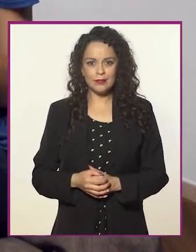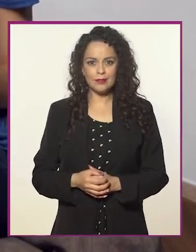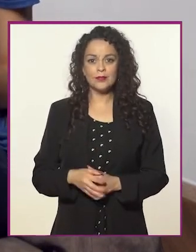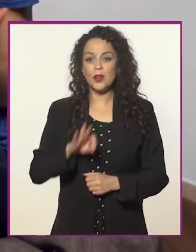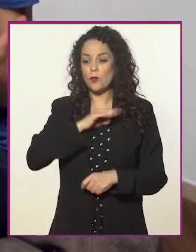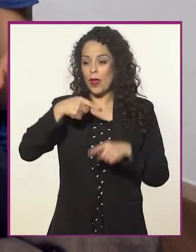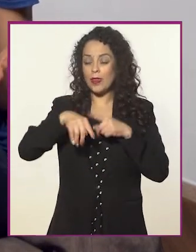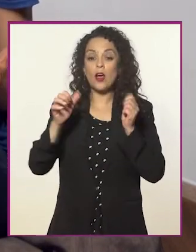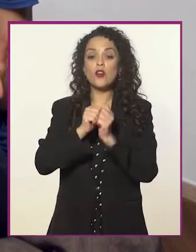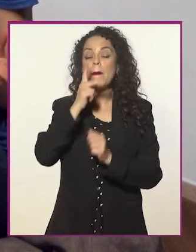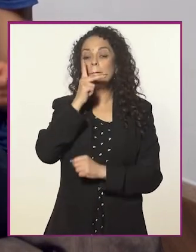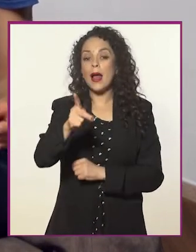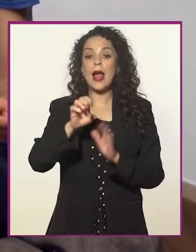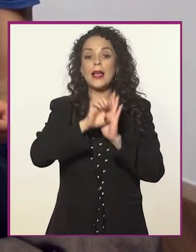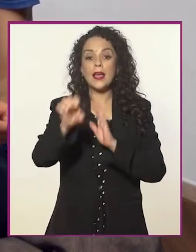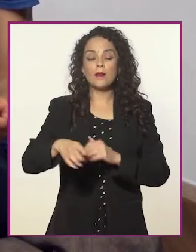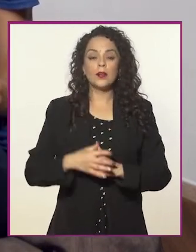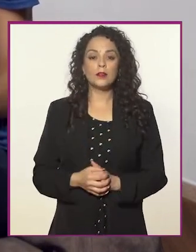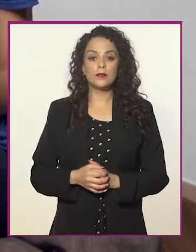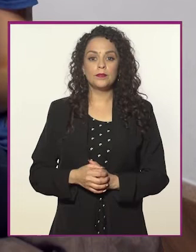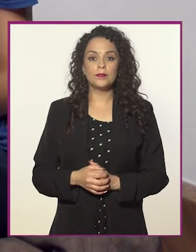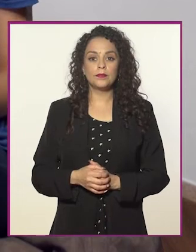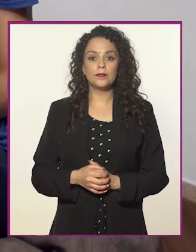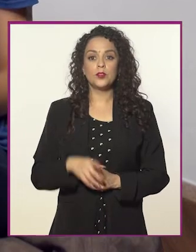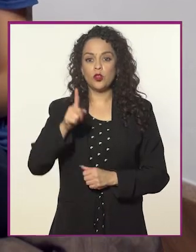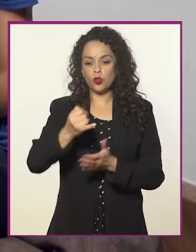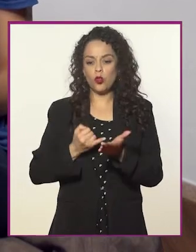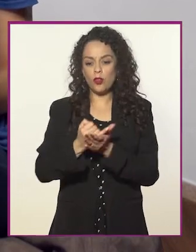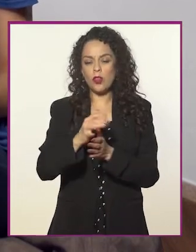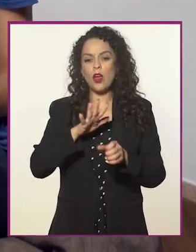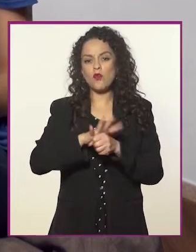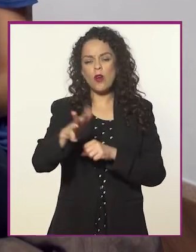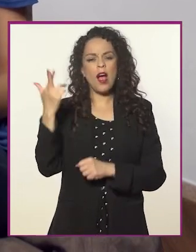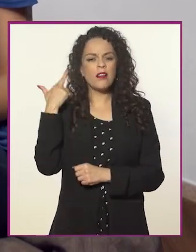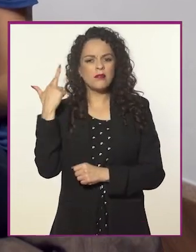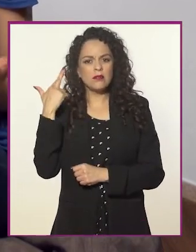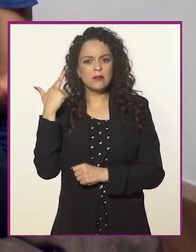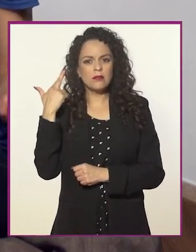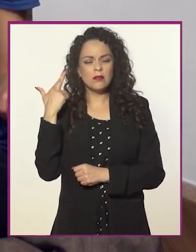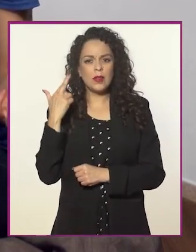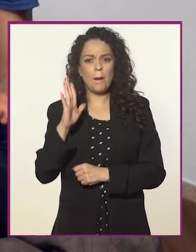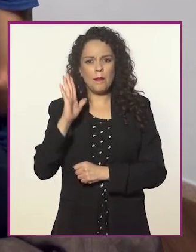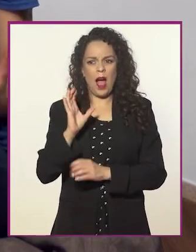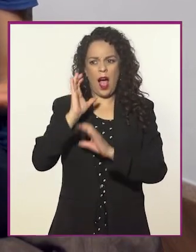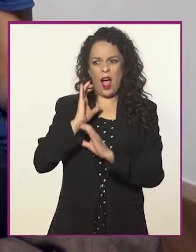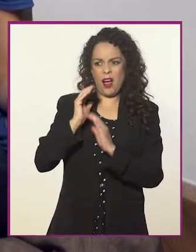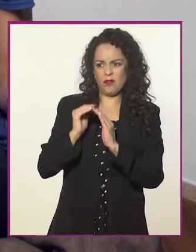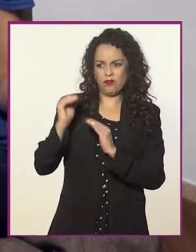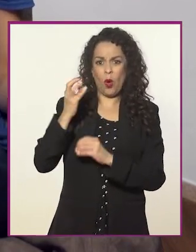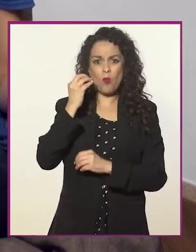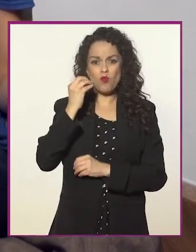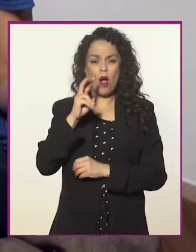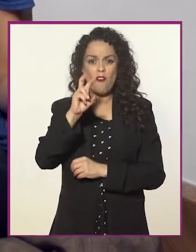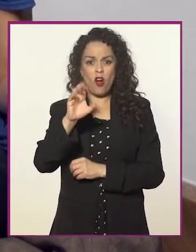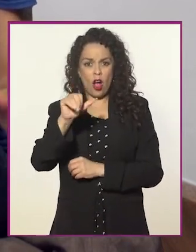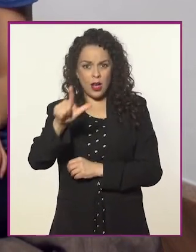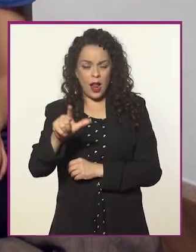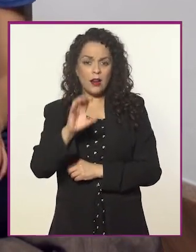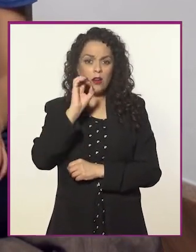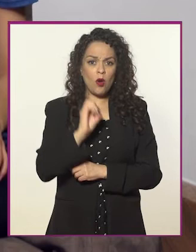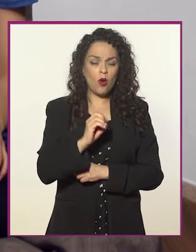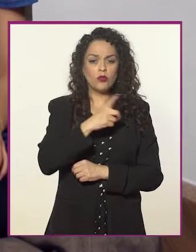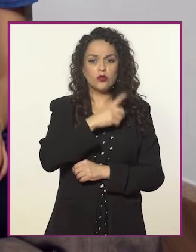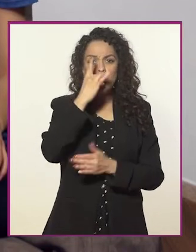Podemos empezar con las palabras. Por ejemplo, decide qué tipo de sonidos tendrá. ¿Será muy cantado y con muchas vocales? ¿O con